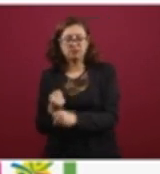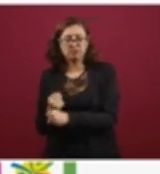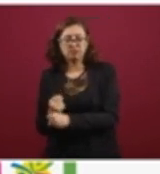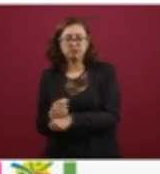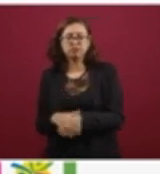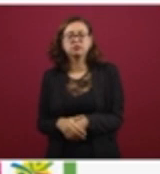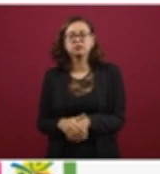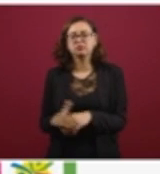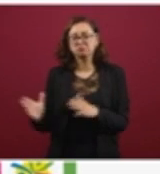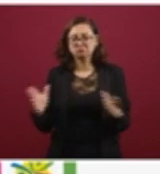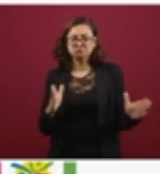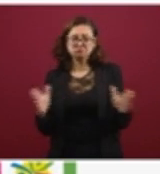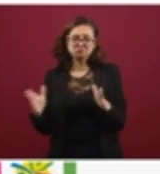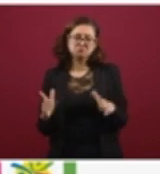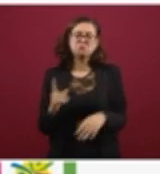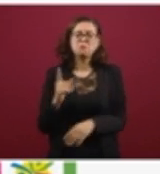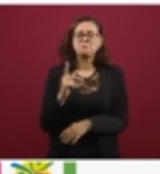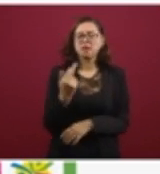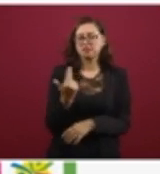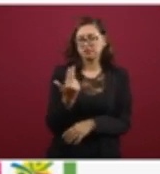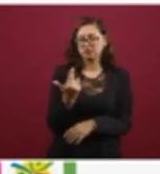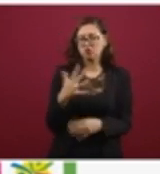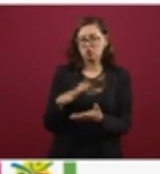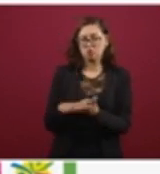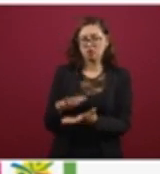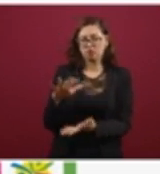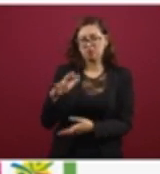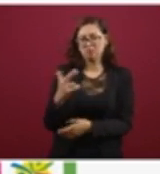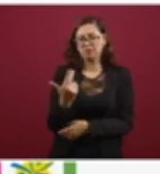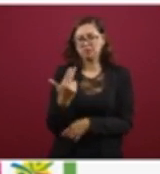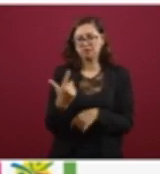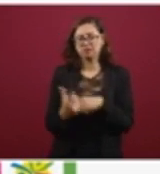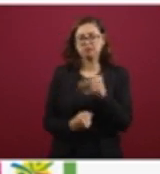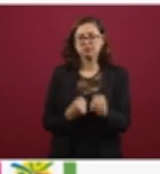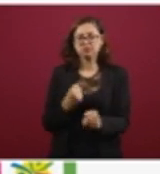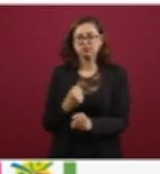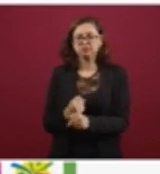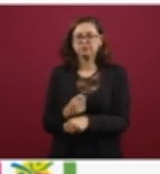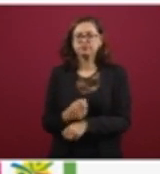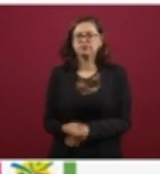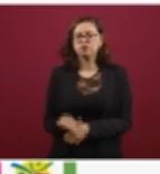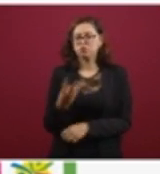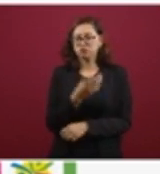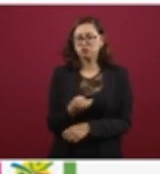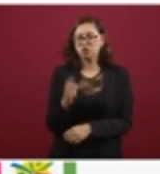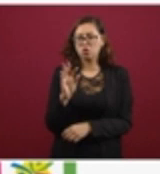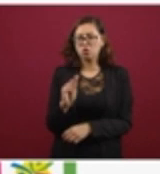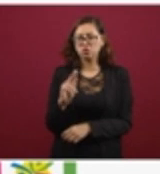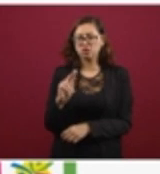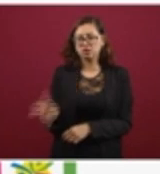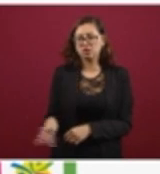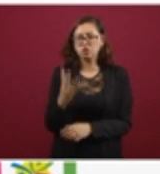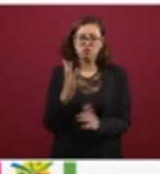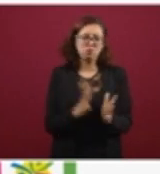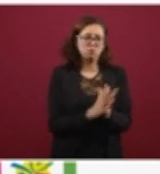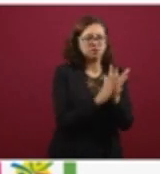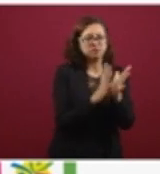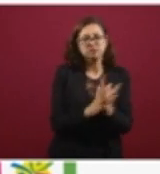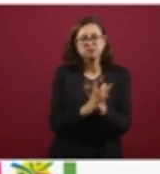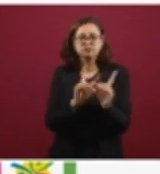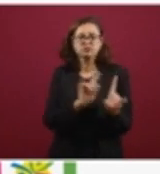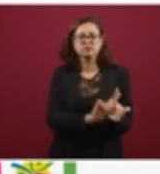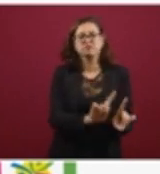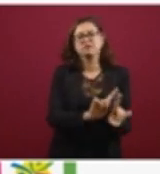entre los 25 años de edad. Esto nos llevó a tener 484 participaciones en total de todas las disciplinas